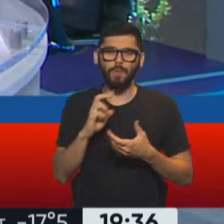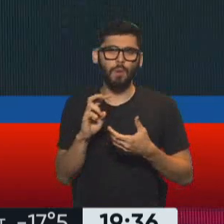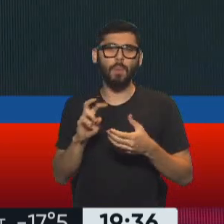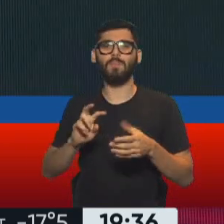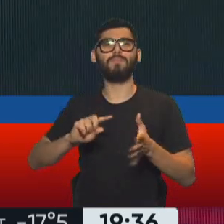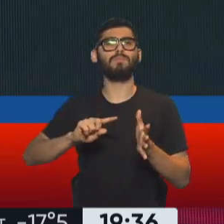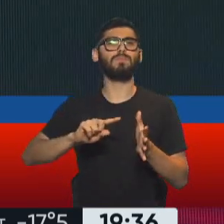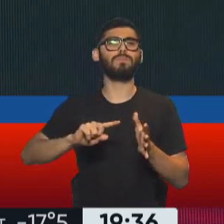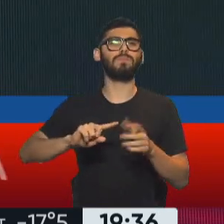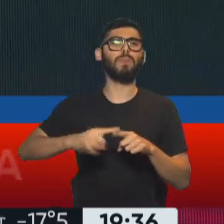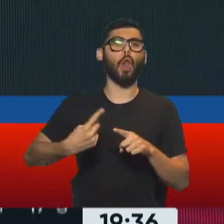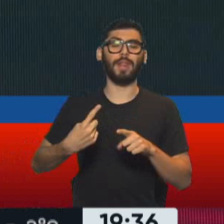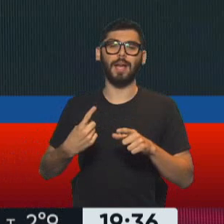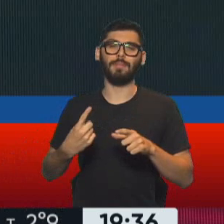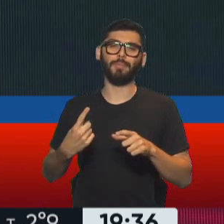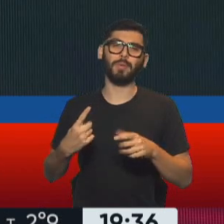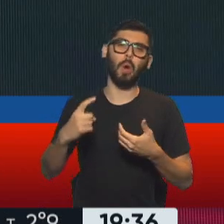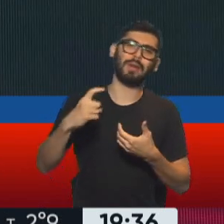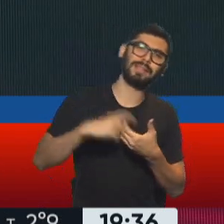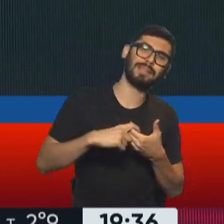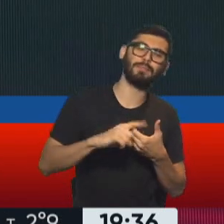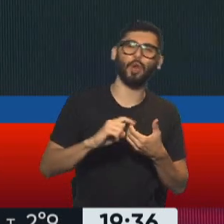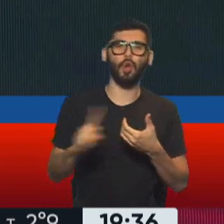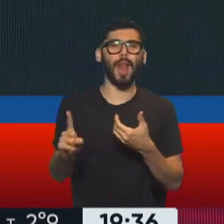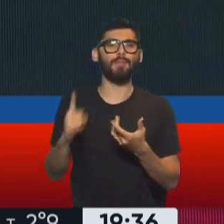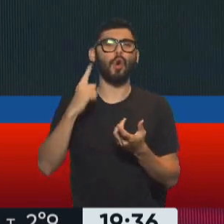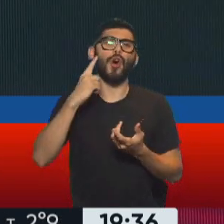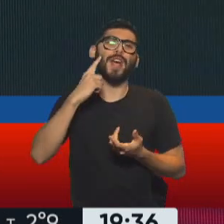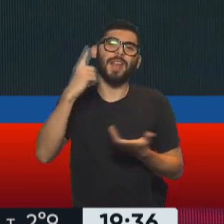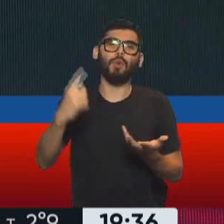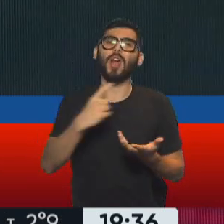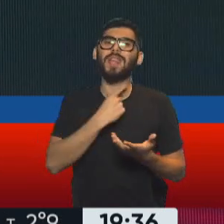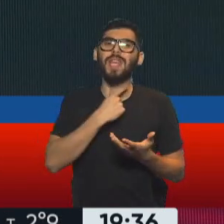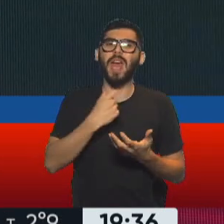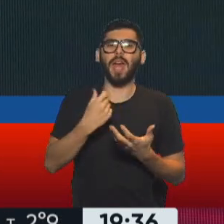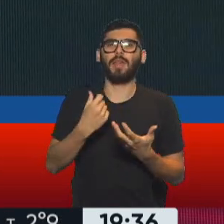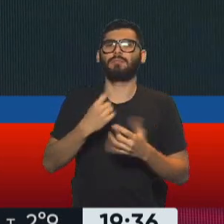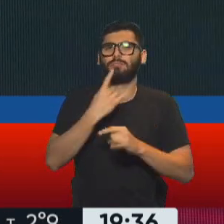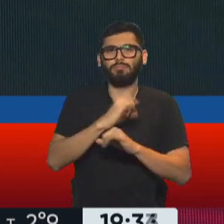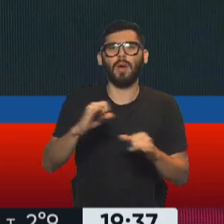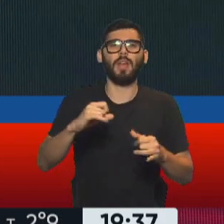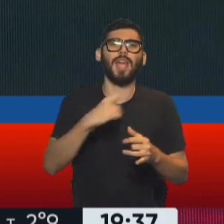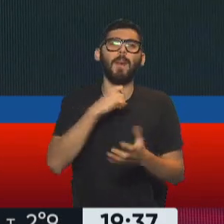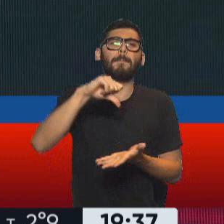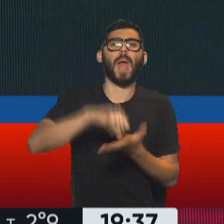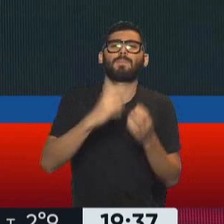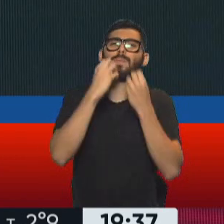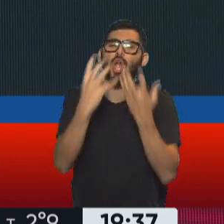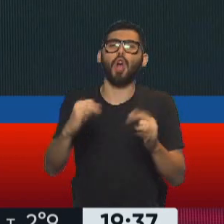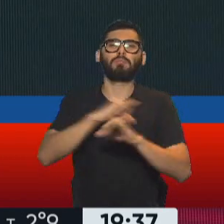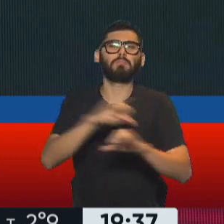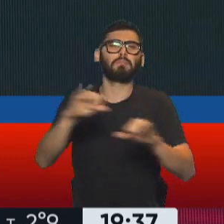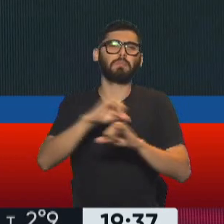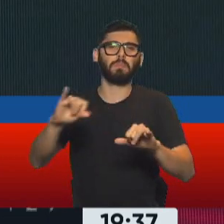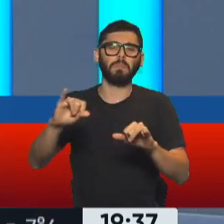política y él lo que hace es abonar con sus ideas de querer trabajar por un país mejor ese tipo de frases alguna